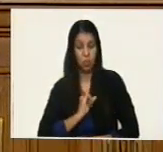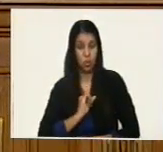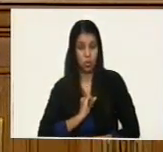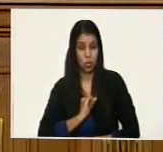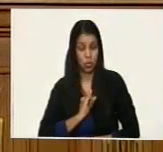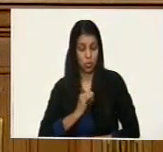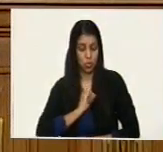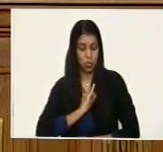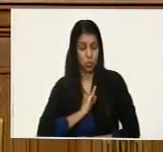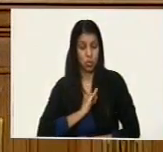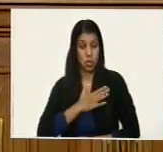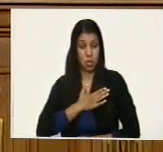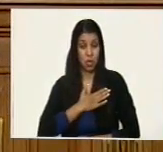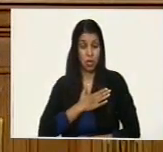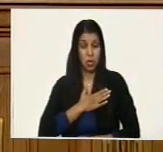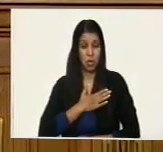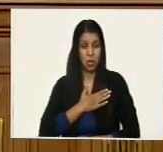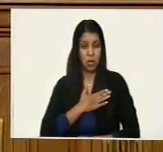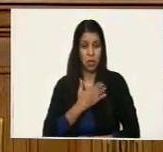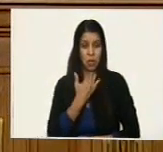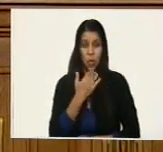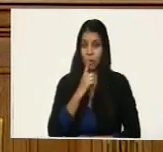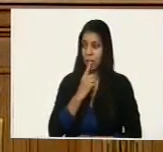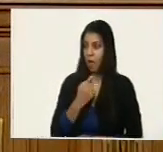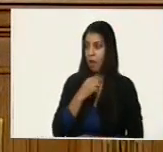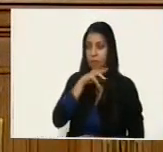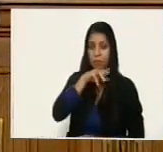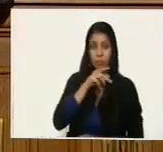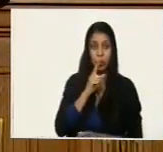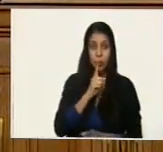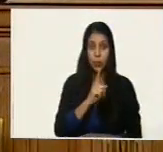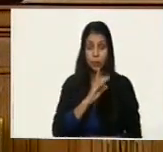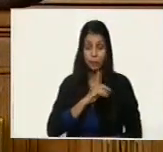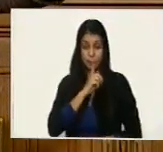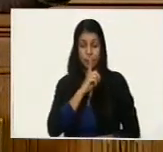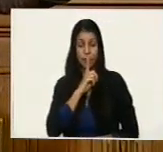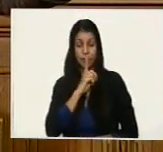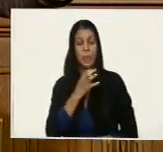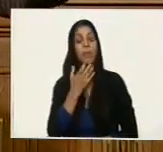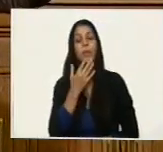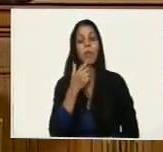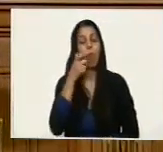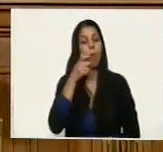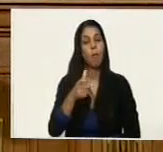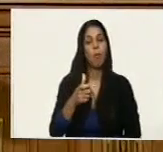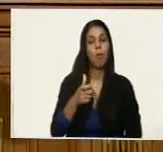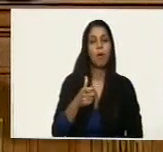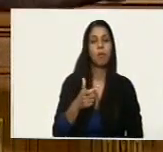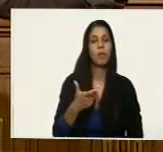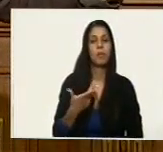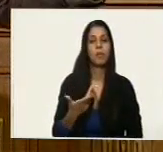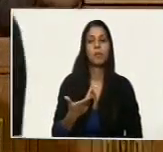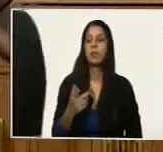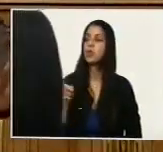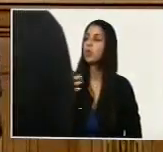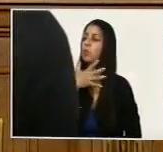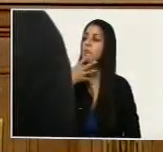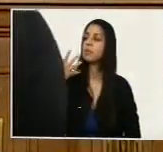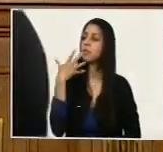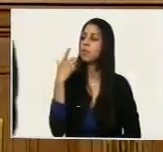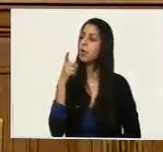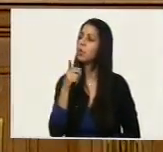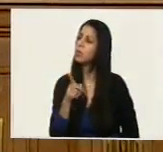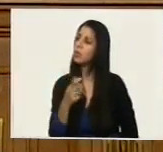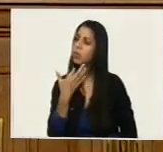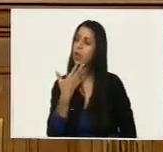Cuando no, todavía no he llegado, no digo, me quedo calladito. Por eso, eso que dice el pueblo, dime de qué presumes y te diré de qué